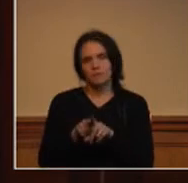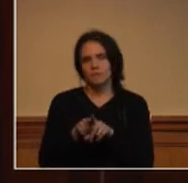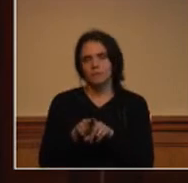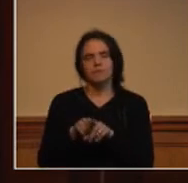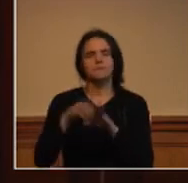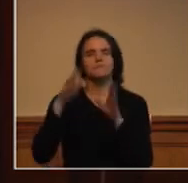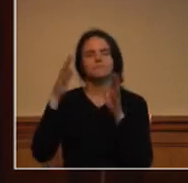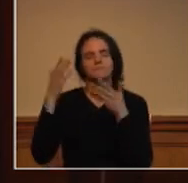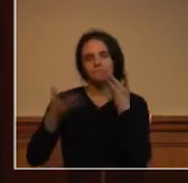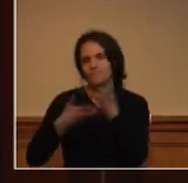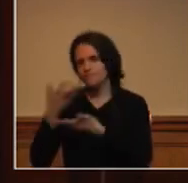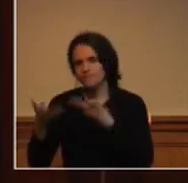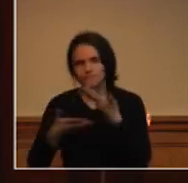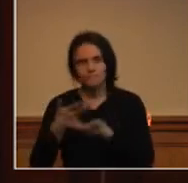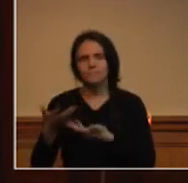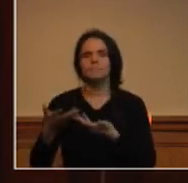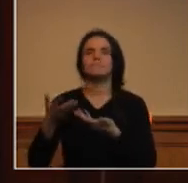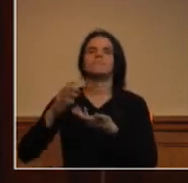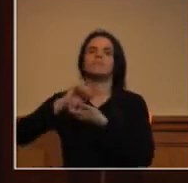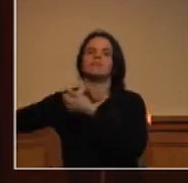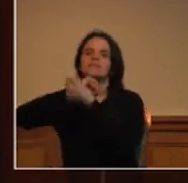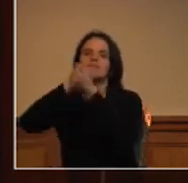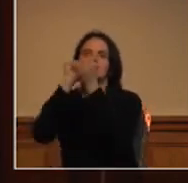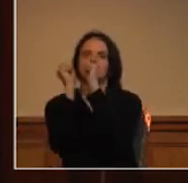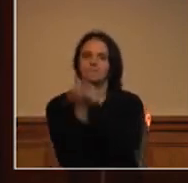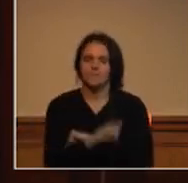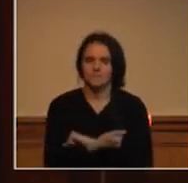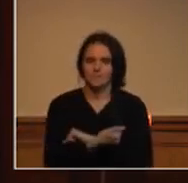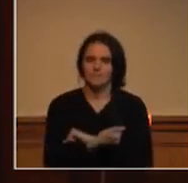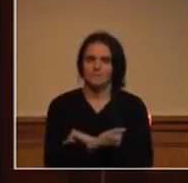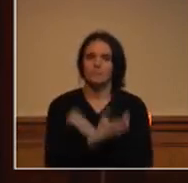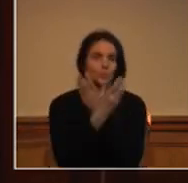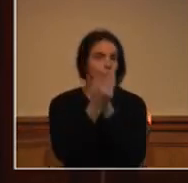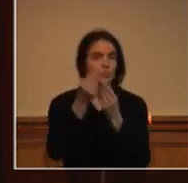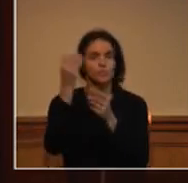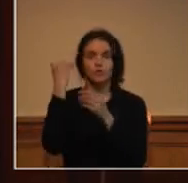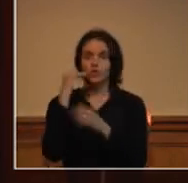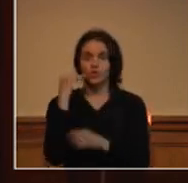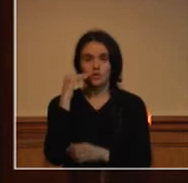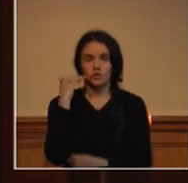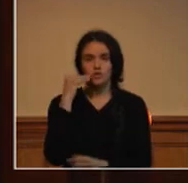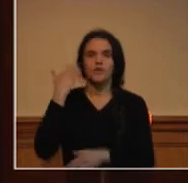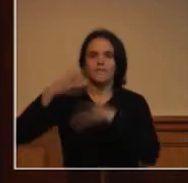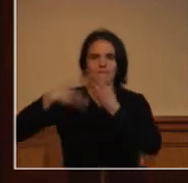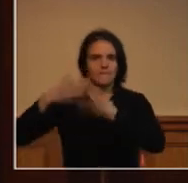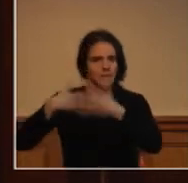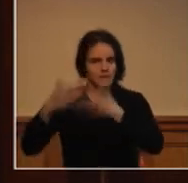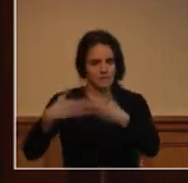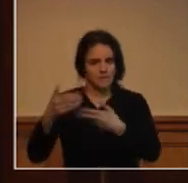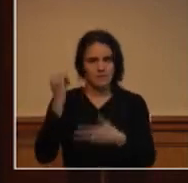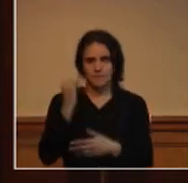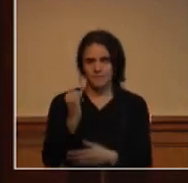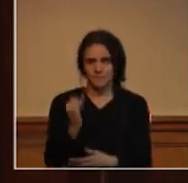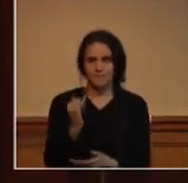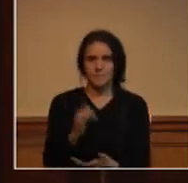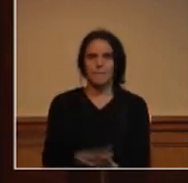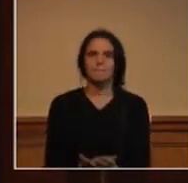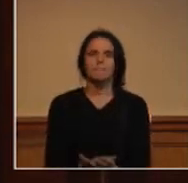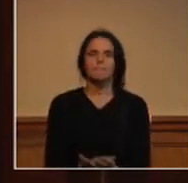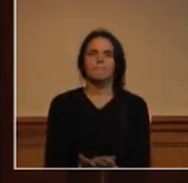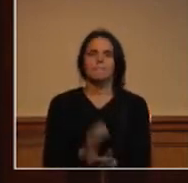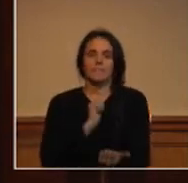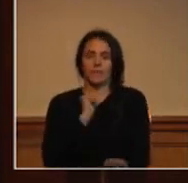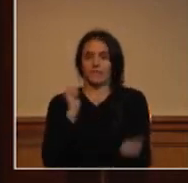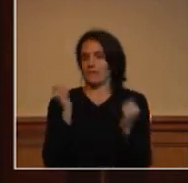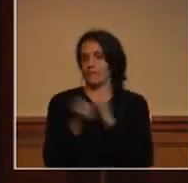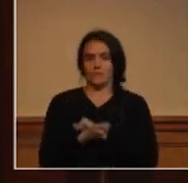y logramos que se transformaran, ¿ya? Tenemos varios casos de chiquitos que avanzaron, pero en